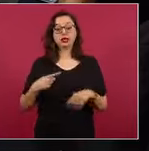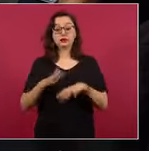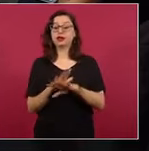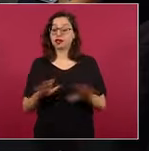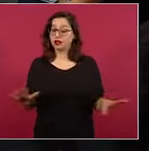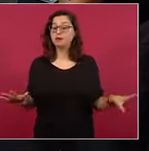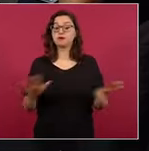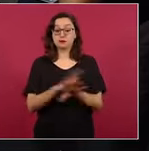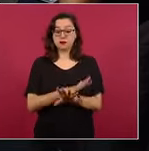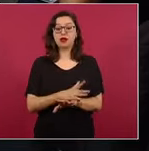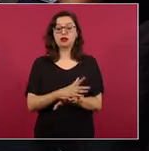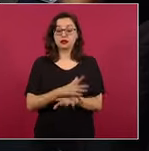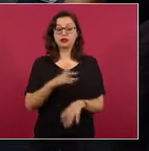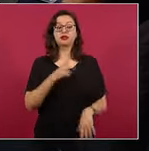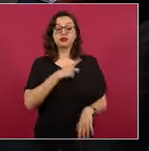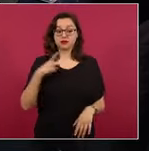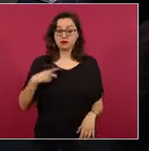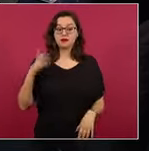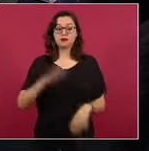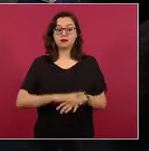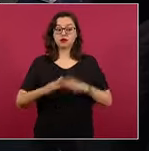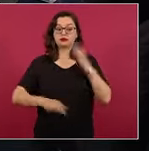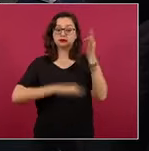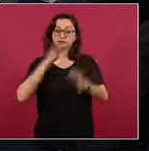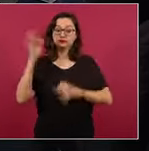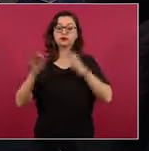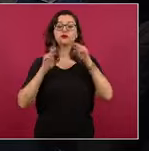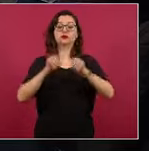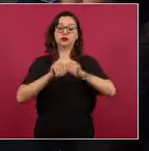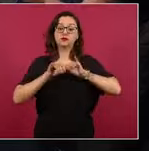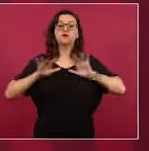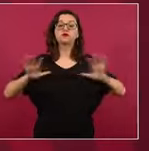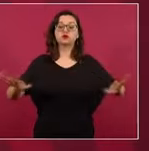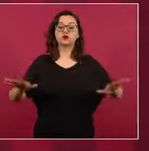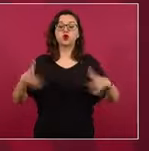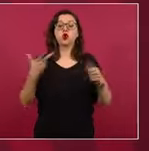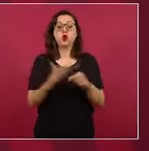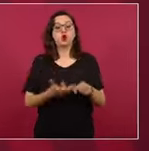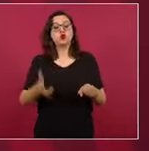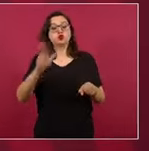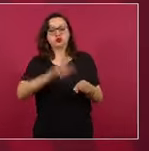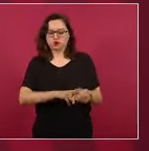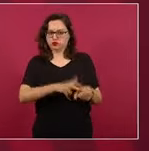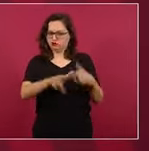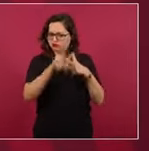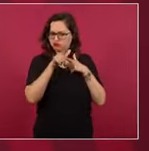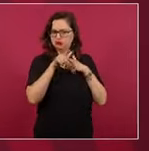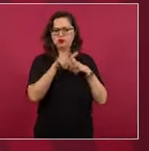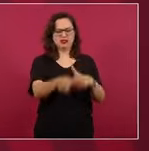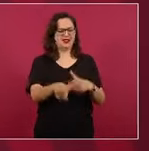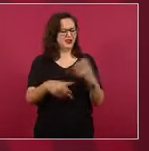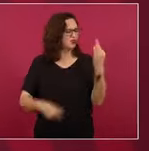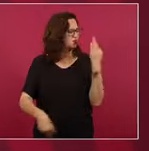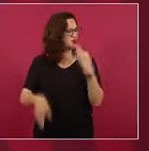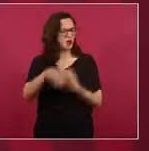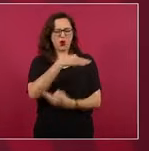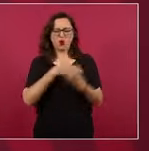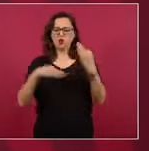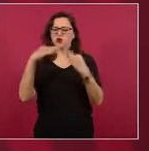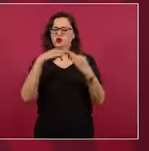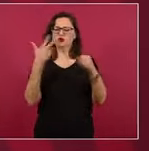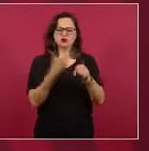de difusión próximamente sobre este tema y los hospitales van a seguir, todos estos hospitales